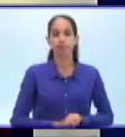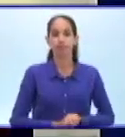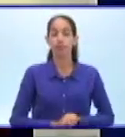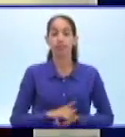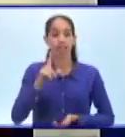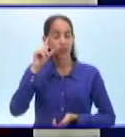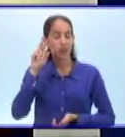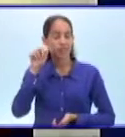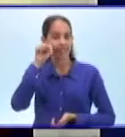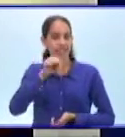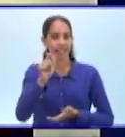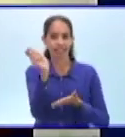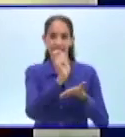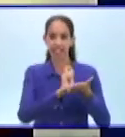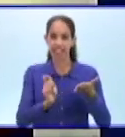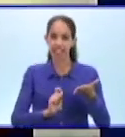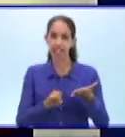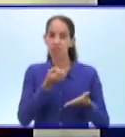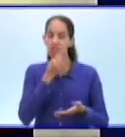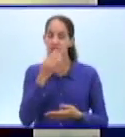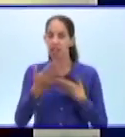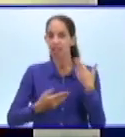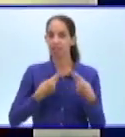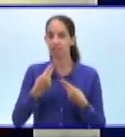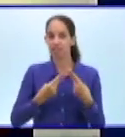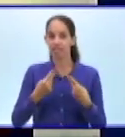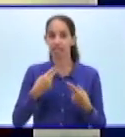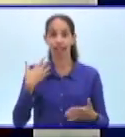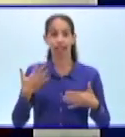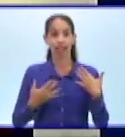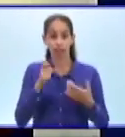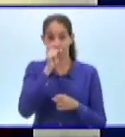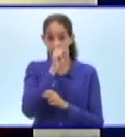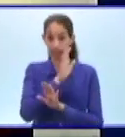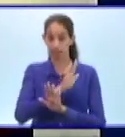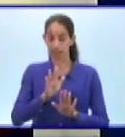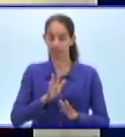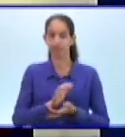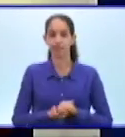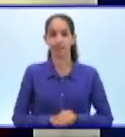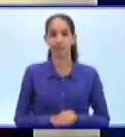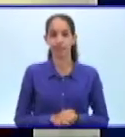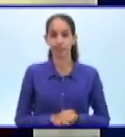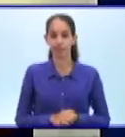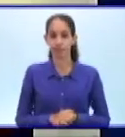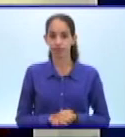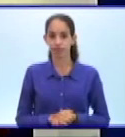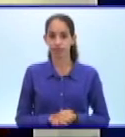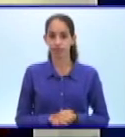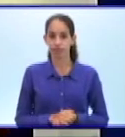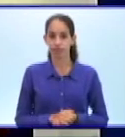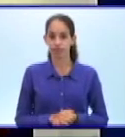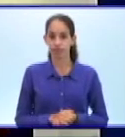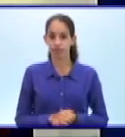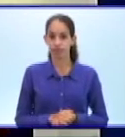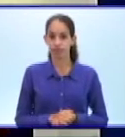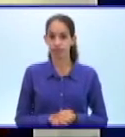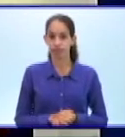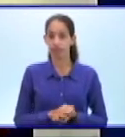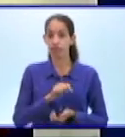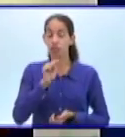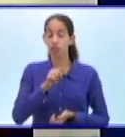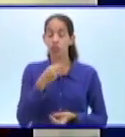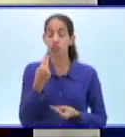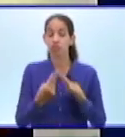ser una actividad para su evaluación sistemática. En la clase de